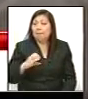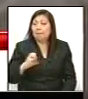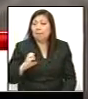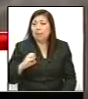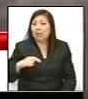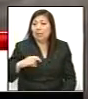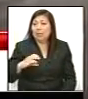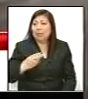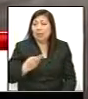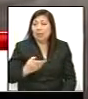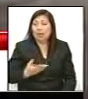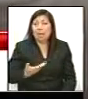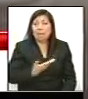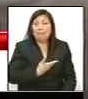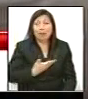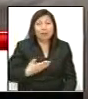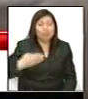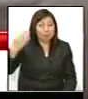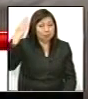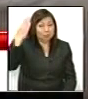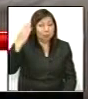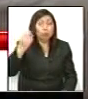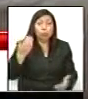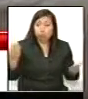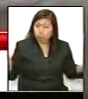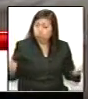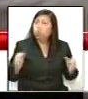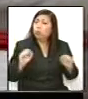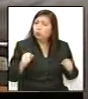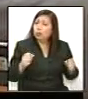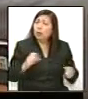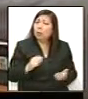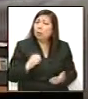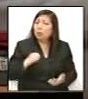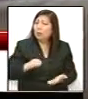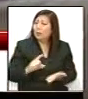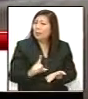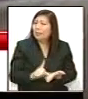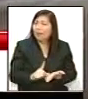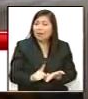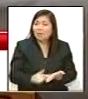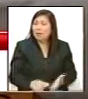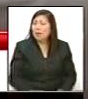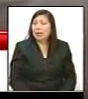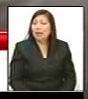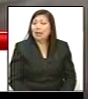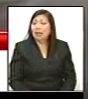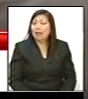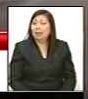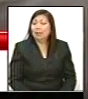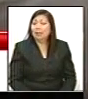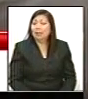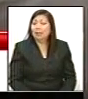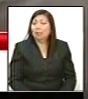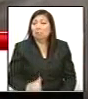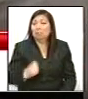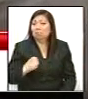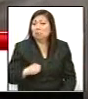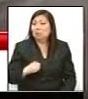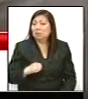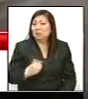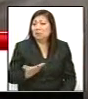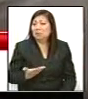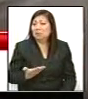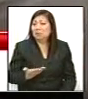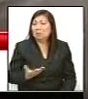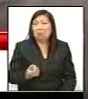El presidente Belaúnde fue un gran impulsor de la vía expresa, porque la municipalidad de Lima en ese momento, presidente, era una municipalidad